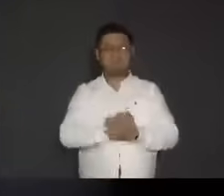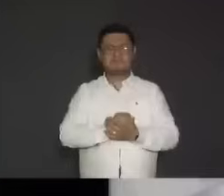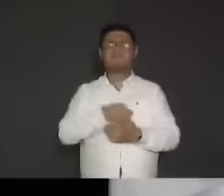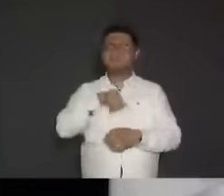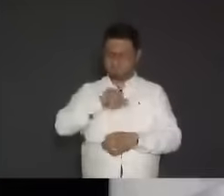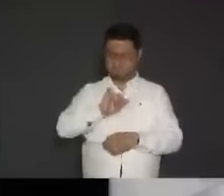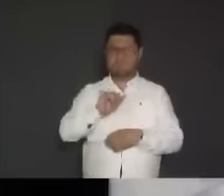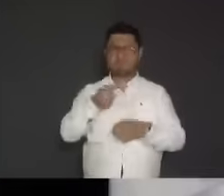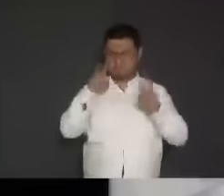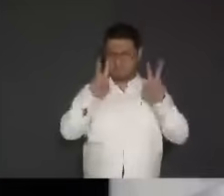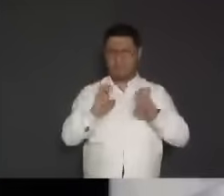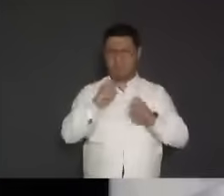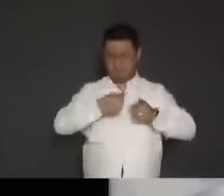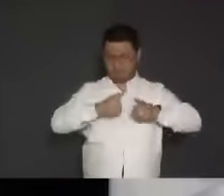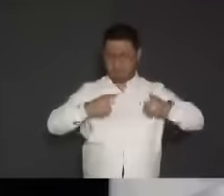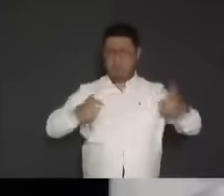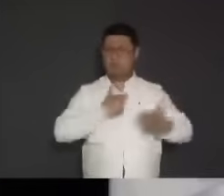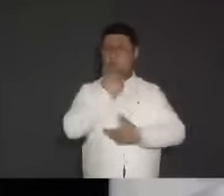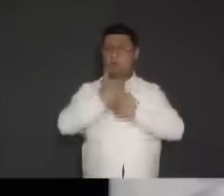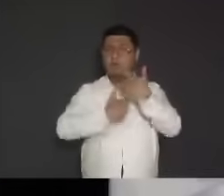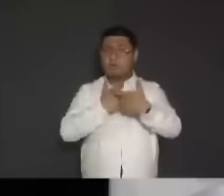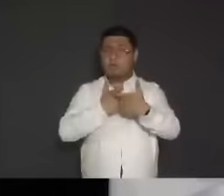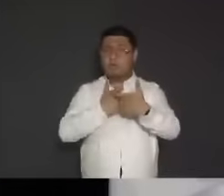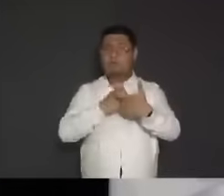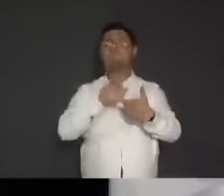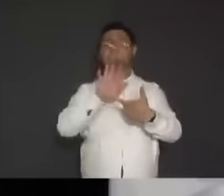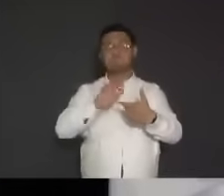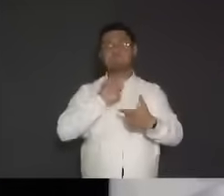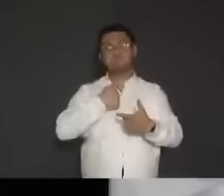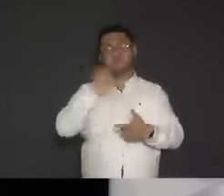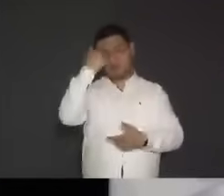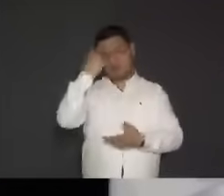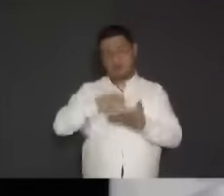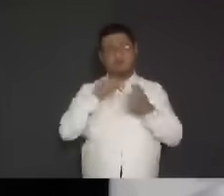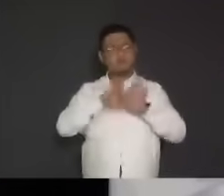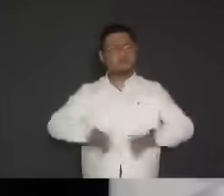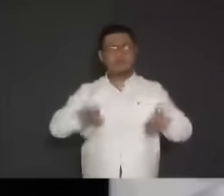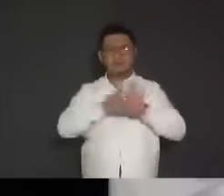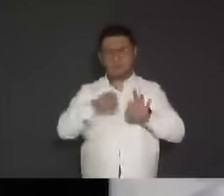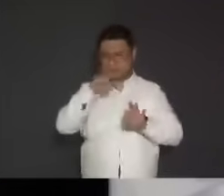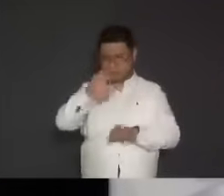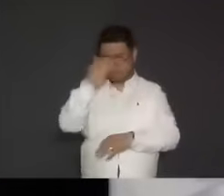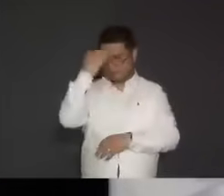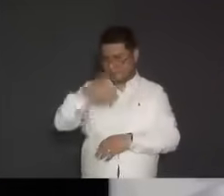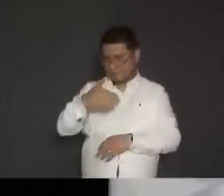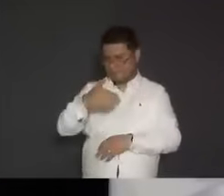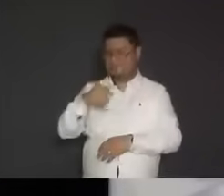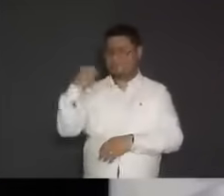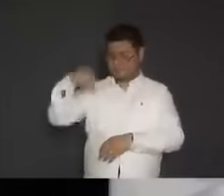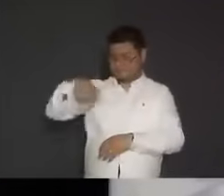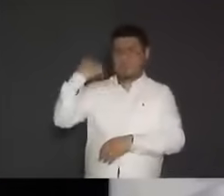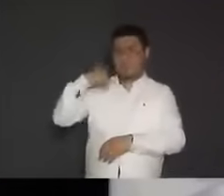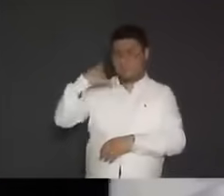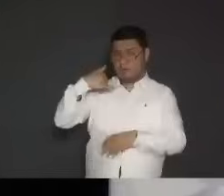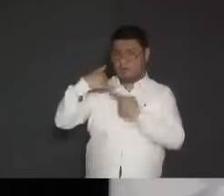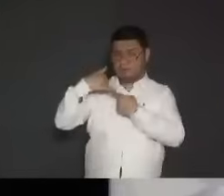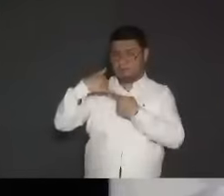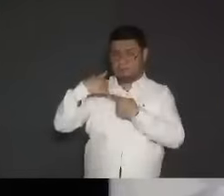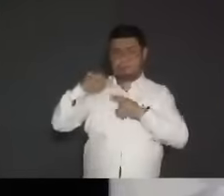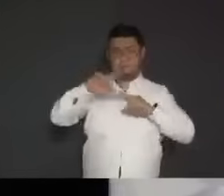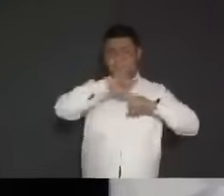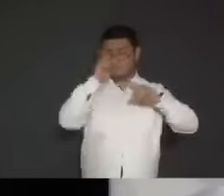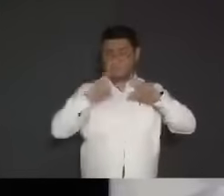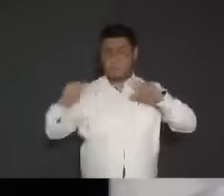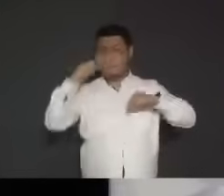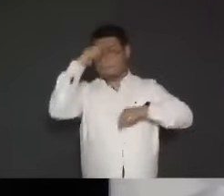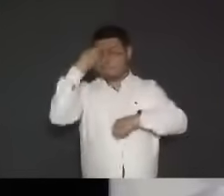desarrollo económico, me parece que es fundamental que podamos entender el momento que hoy vive Yucatán. Amigas y amigos, el país está en